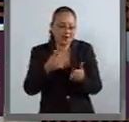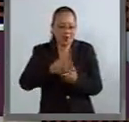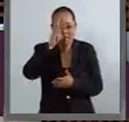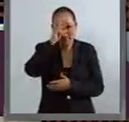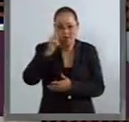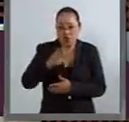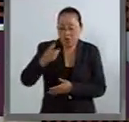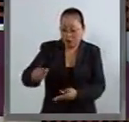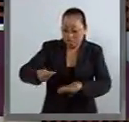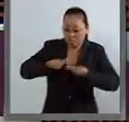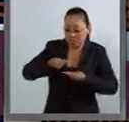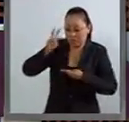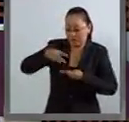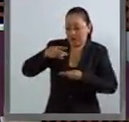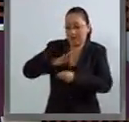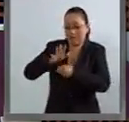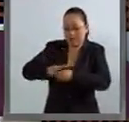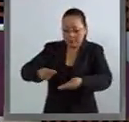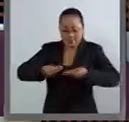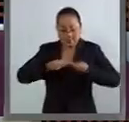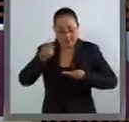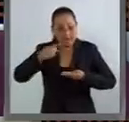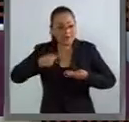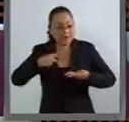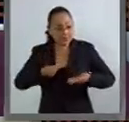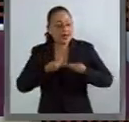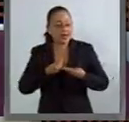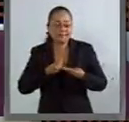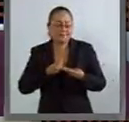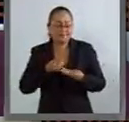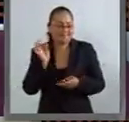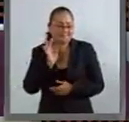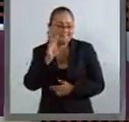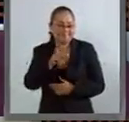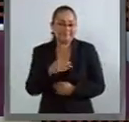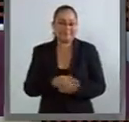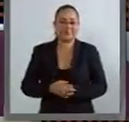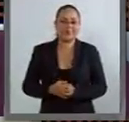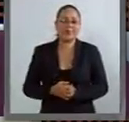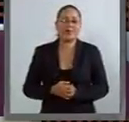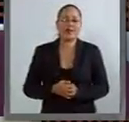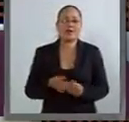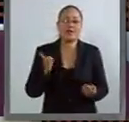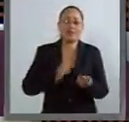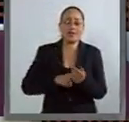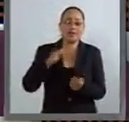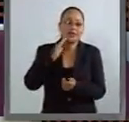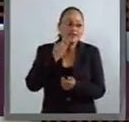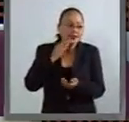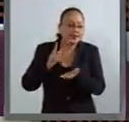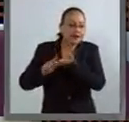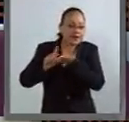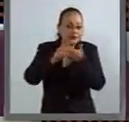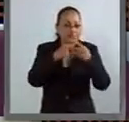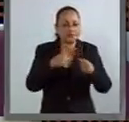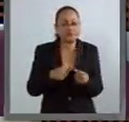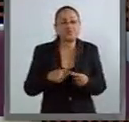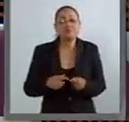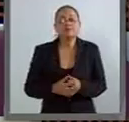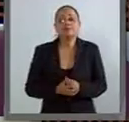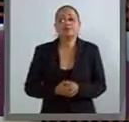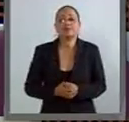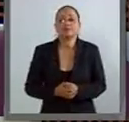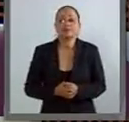siquiera le llegue al ciudadano. Creo también que dentro de las mismas redes sociales, y aquí haciendo segunda lo que